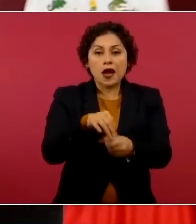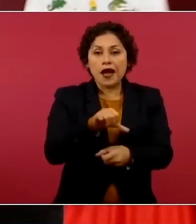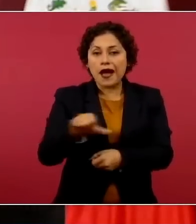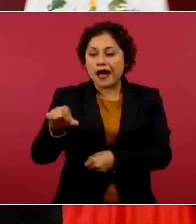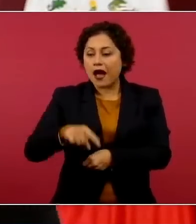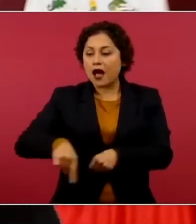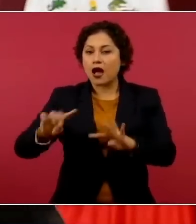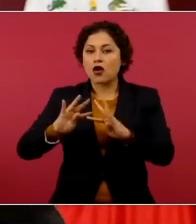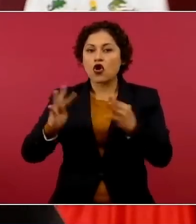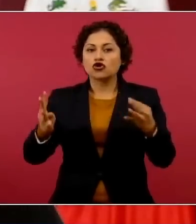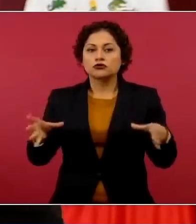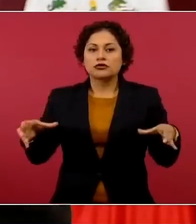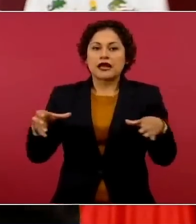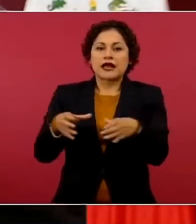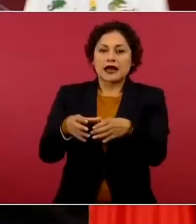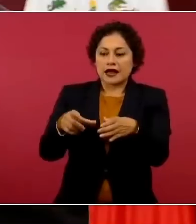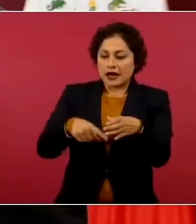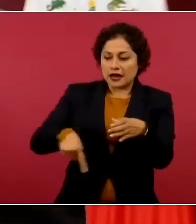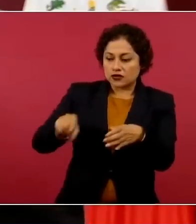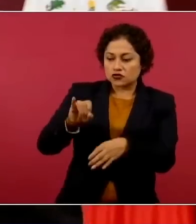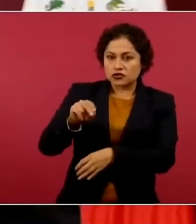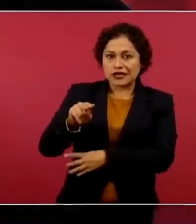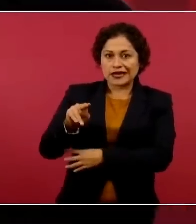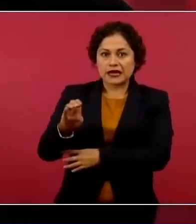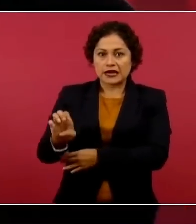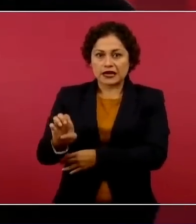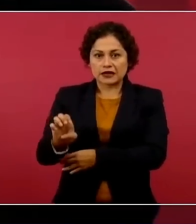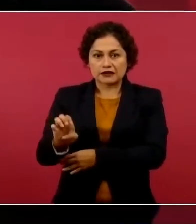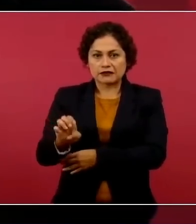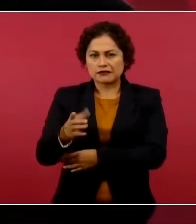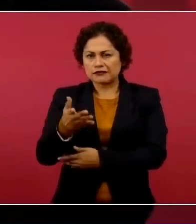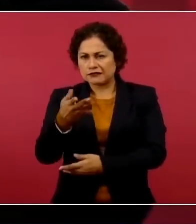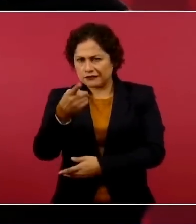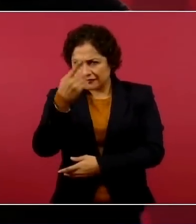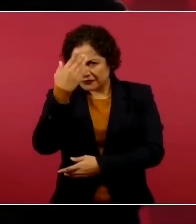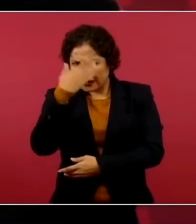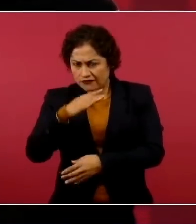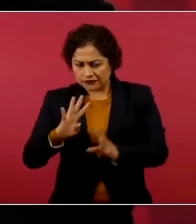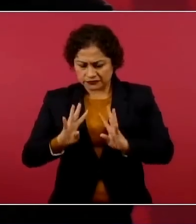¿De dónde vienen todos estos consejeros que están ahora?